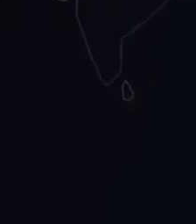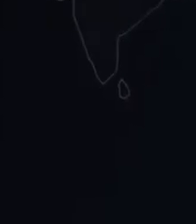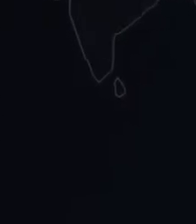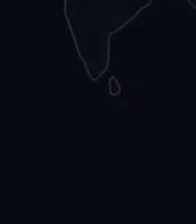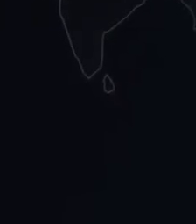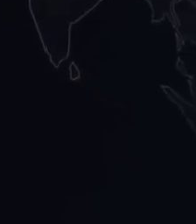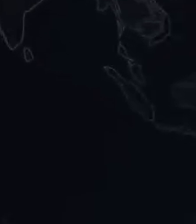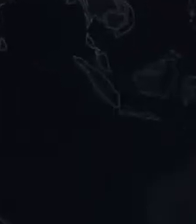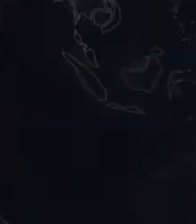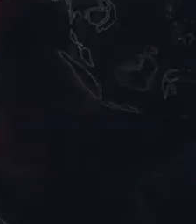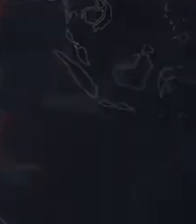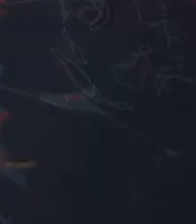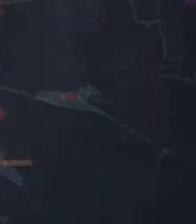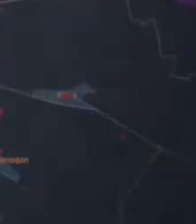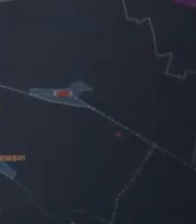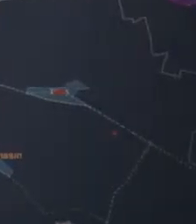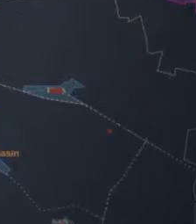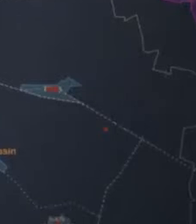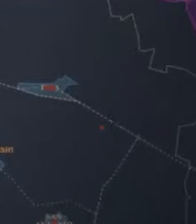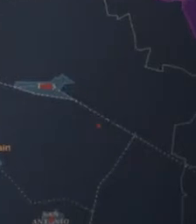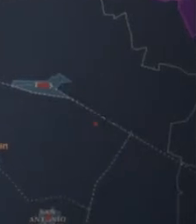en Mérida se han diagnosticado